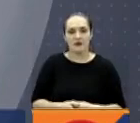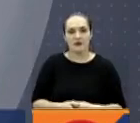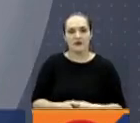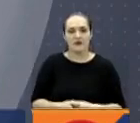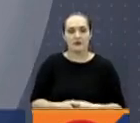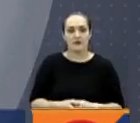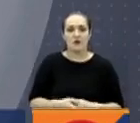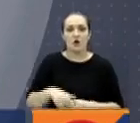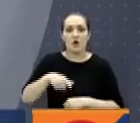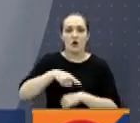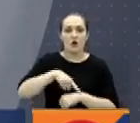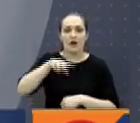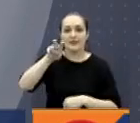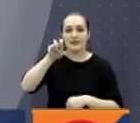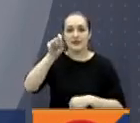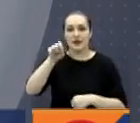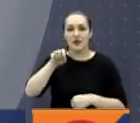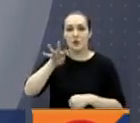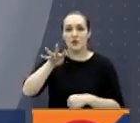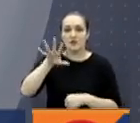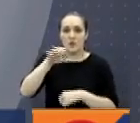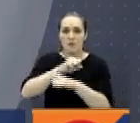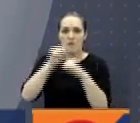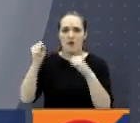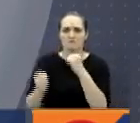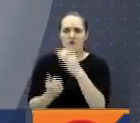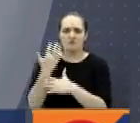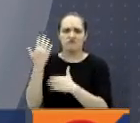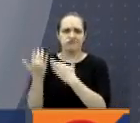Hacia las 7:45 de la mañana comenzó el incendio.